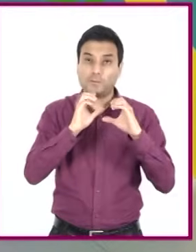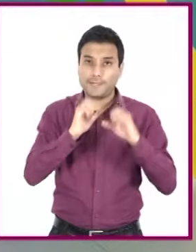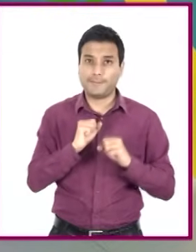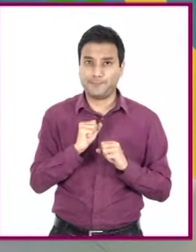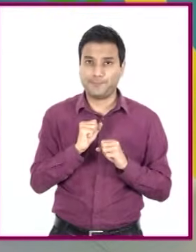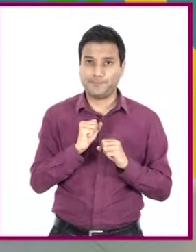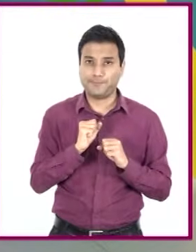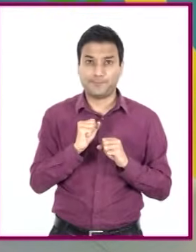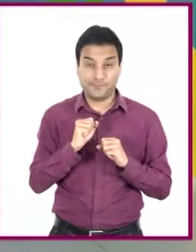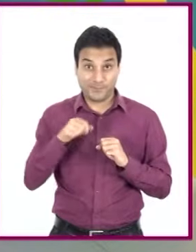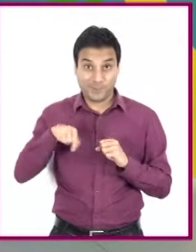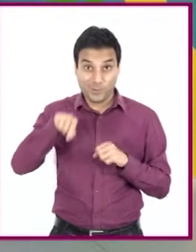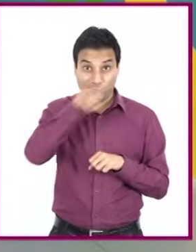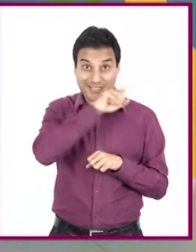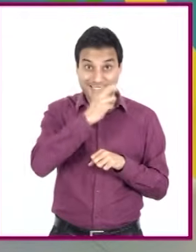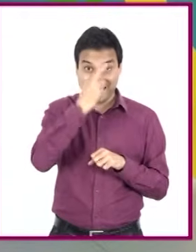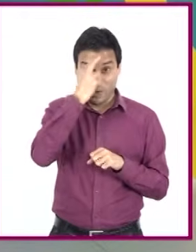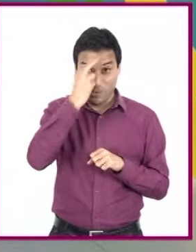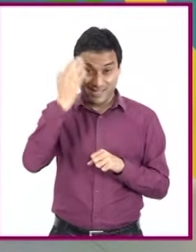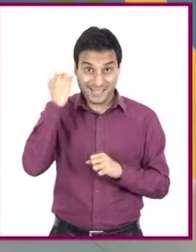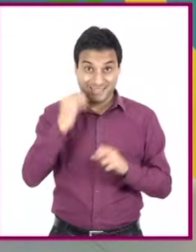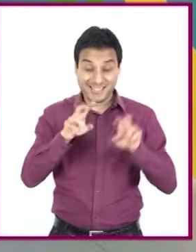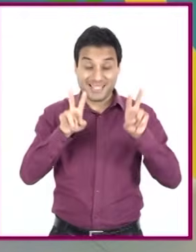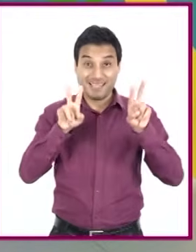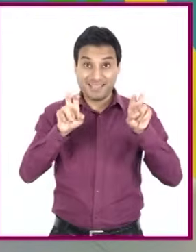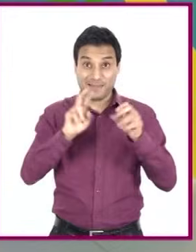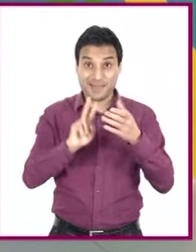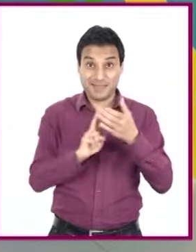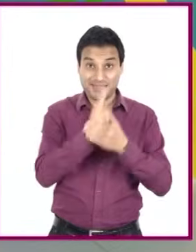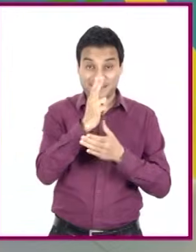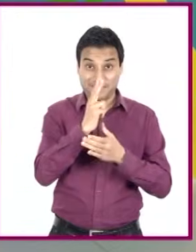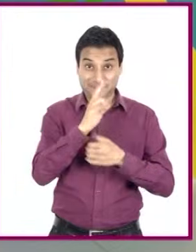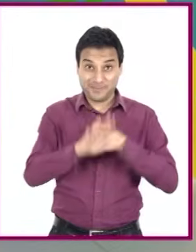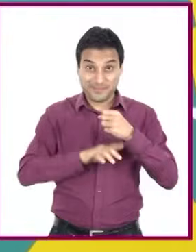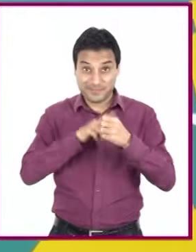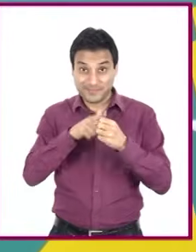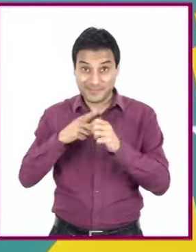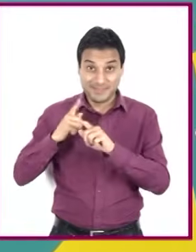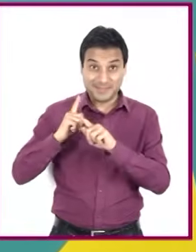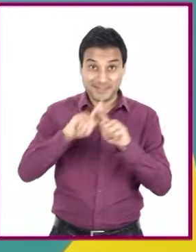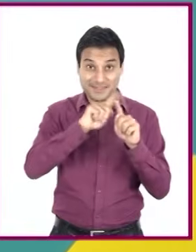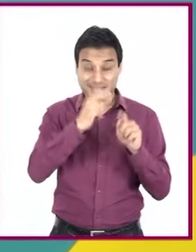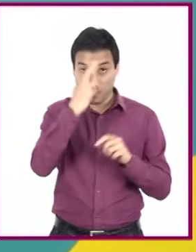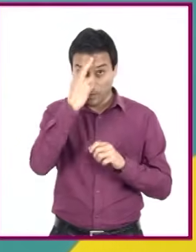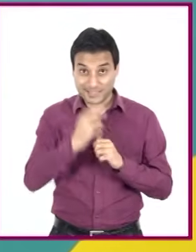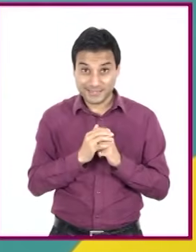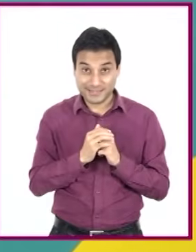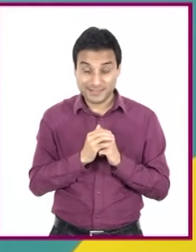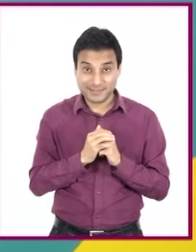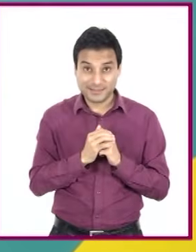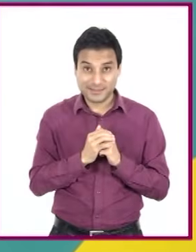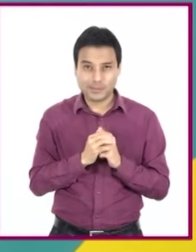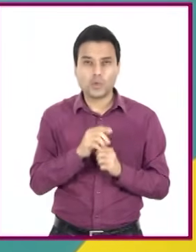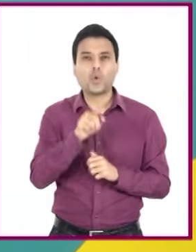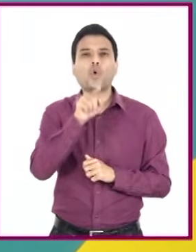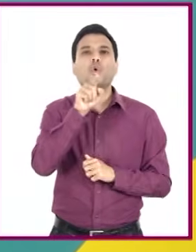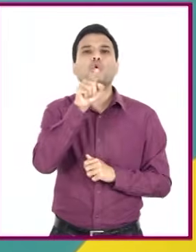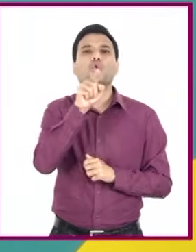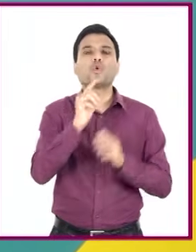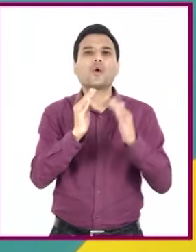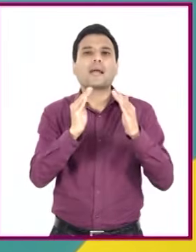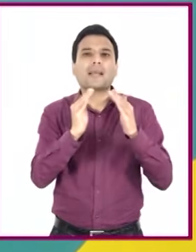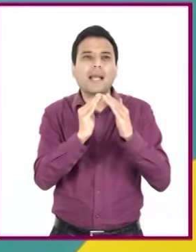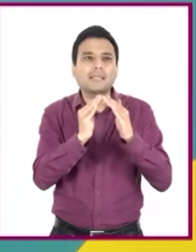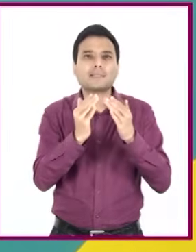¿Ustedes recuerdan lo que estudiamos sobre biodiversidad en el primer trimestre? ¿Han identificado en su casa, localidad o